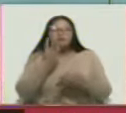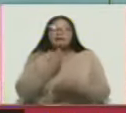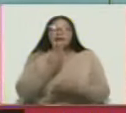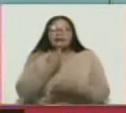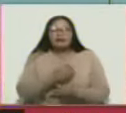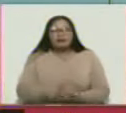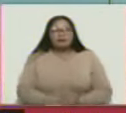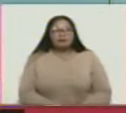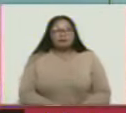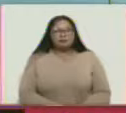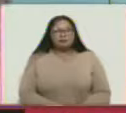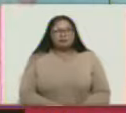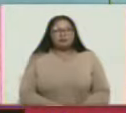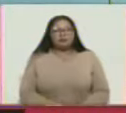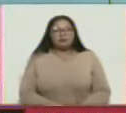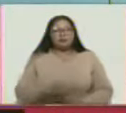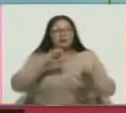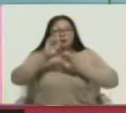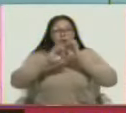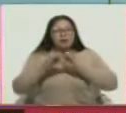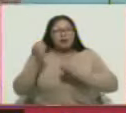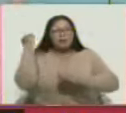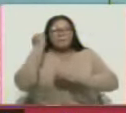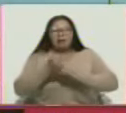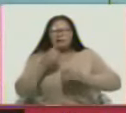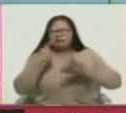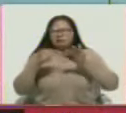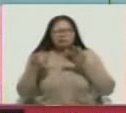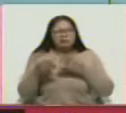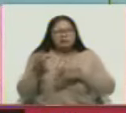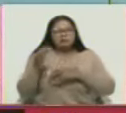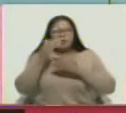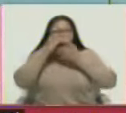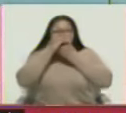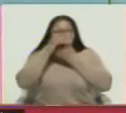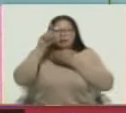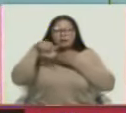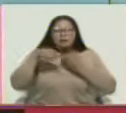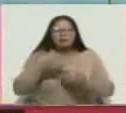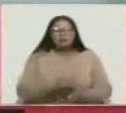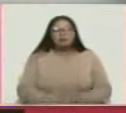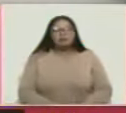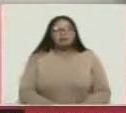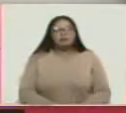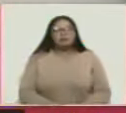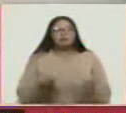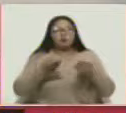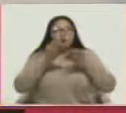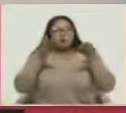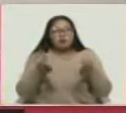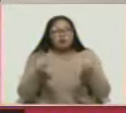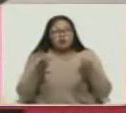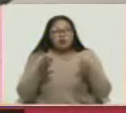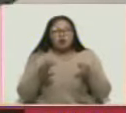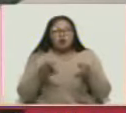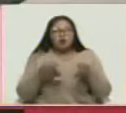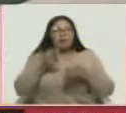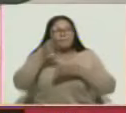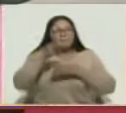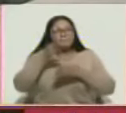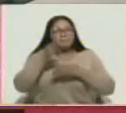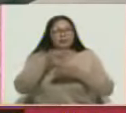Bueno, ha sido calificado de genocida, de terrorista inclusive. Un gobierno genocida y un